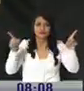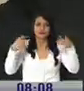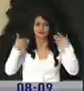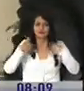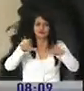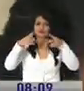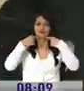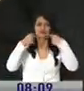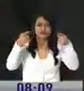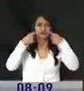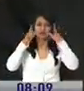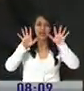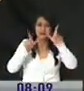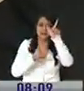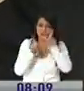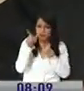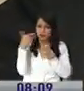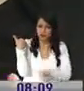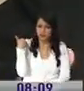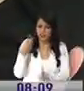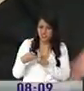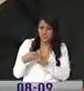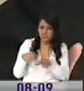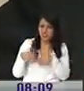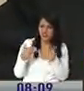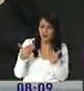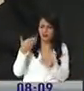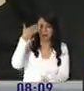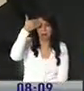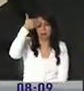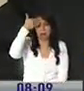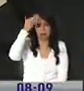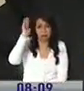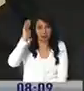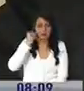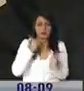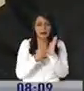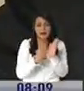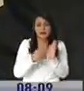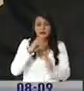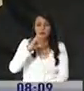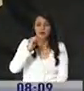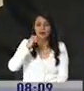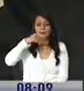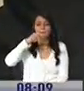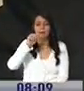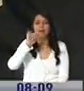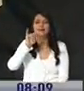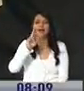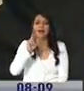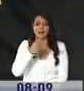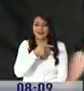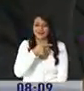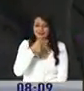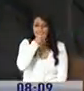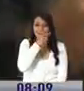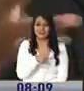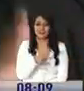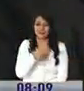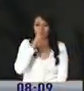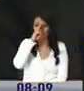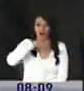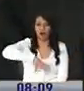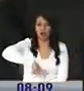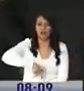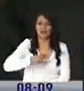conversación de los que no tienen internet hablamos básicamente de casos como el de capay lix No es cierto tenemos que circula